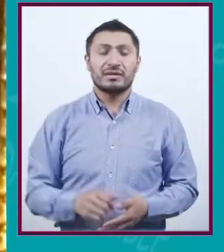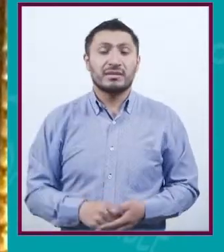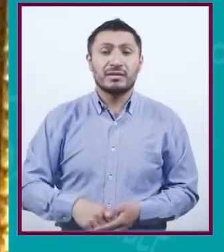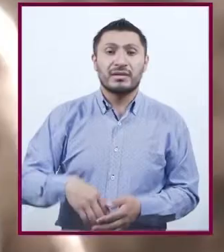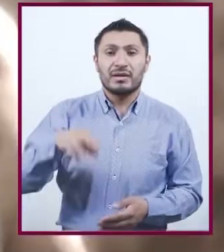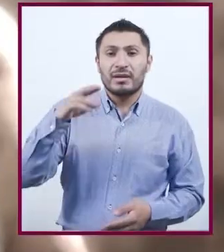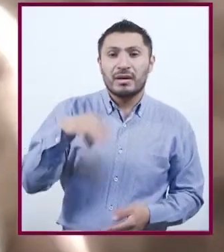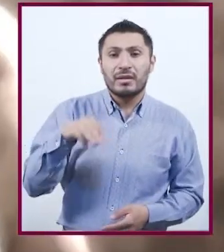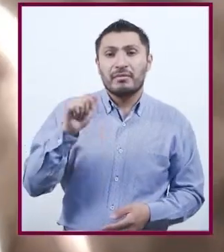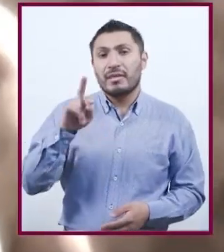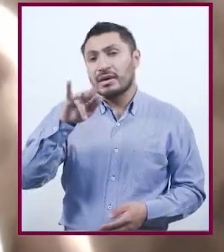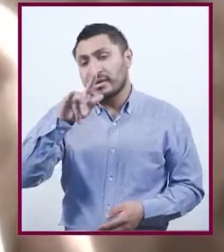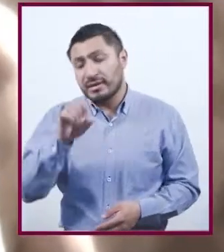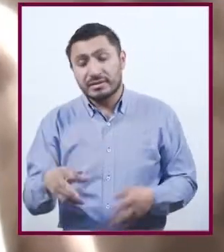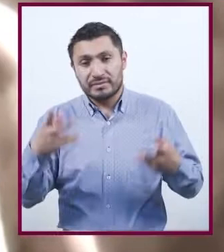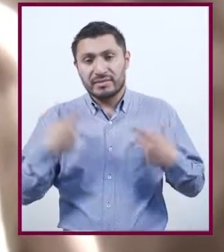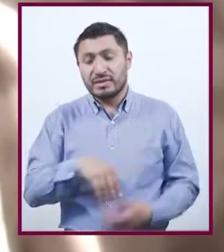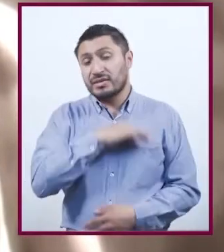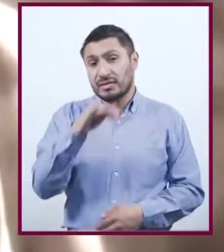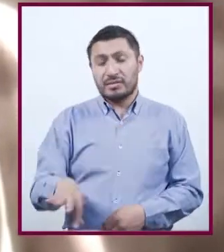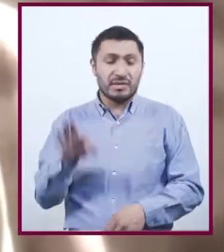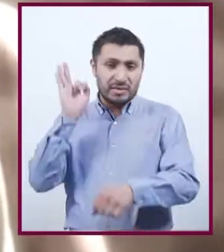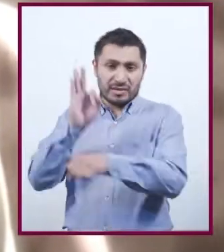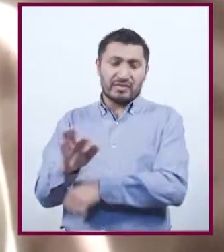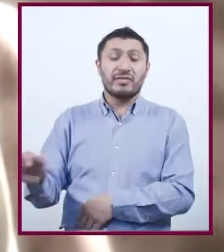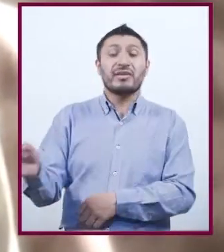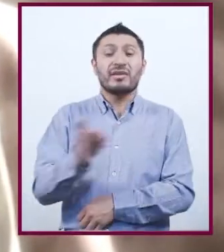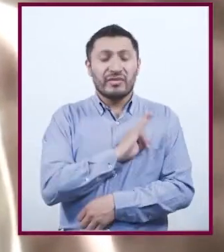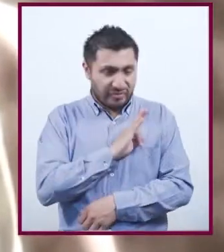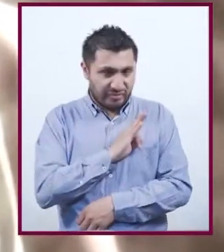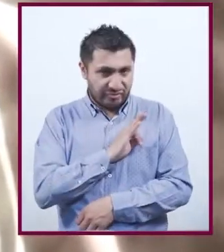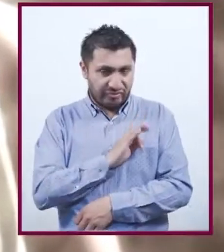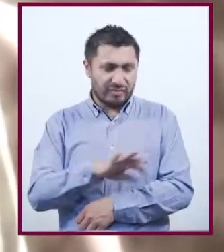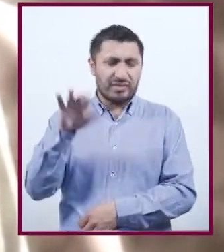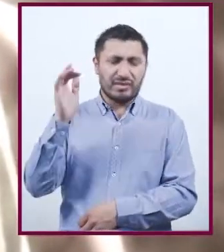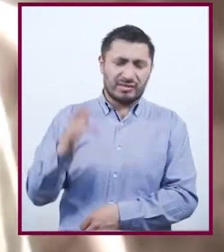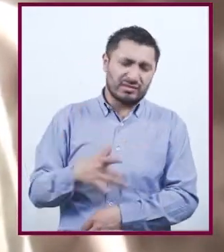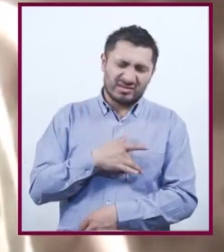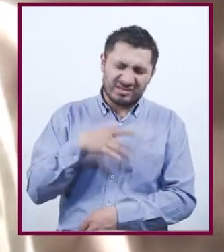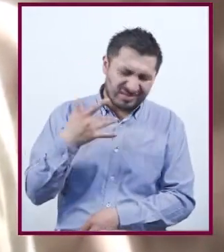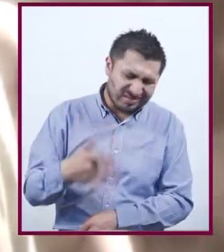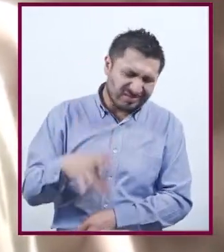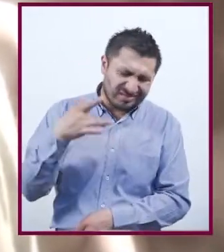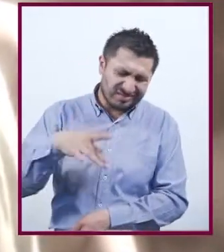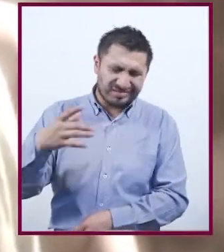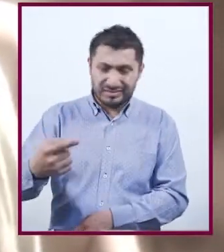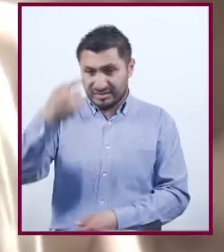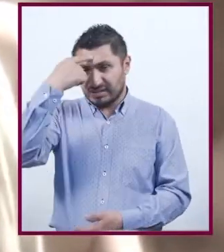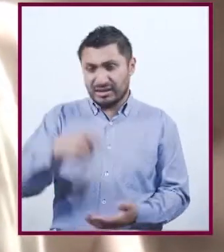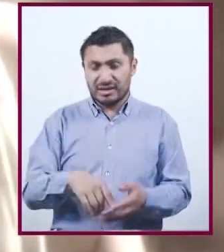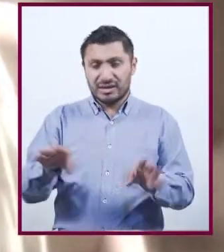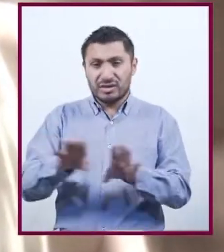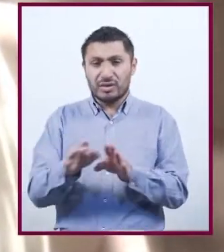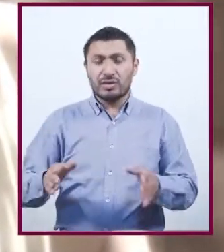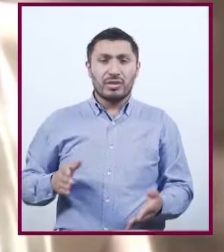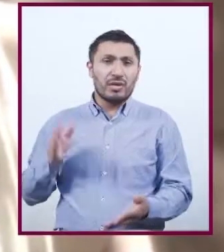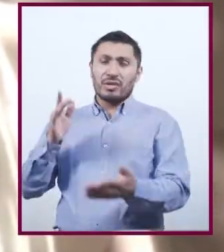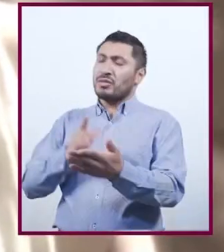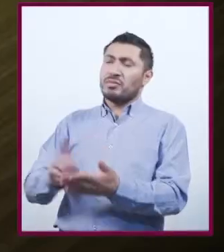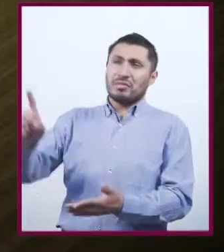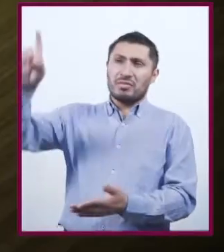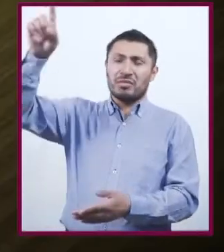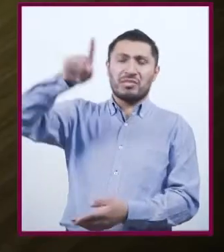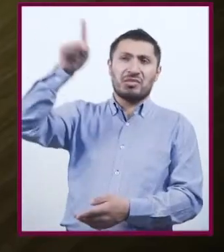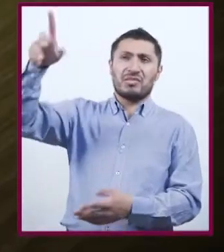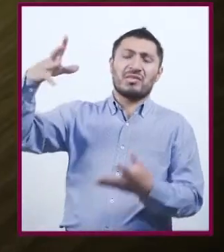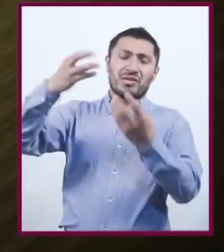Dios. Los mártires fueron personas que perdieron la vida por defender su fe. Ante el dolor vivido, se creía que